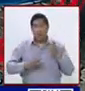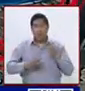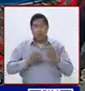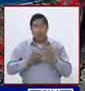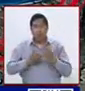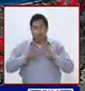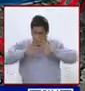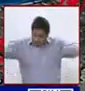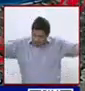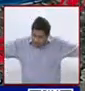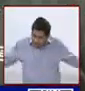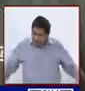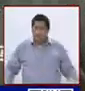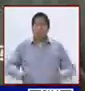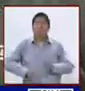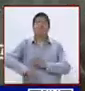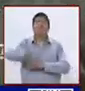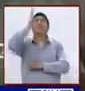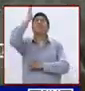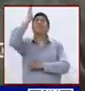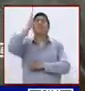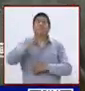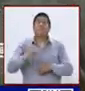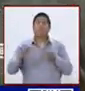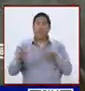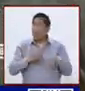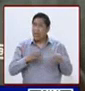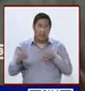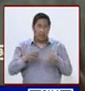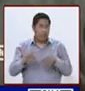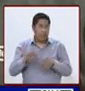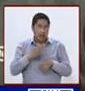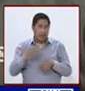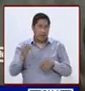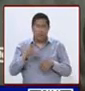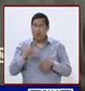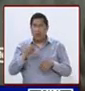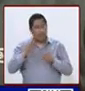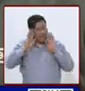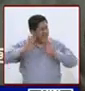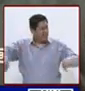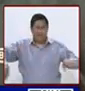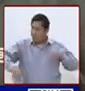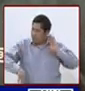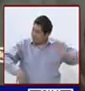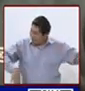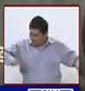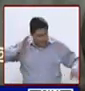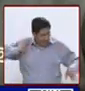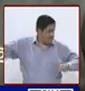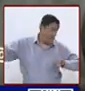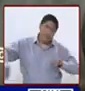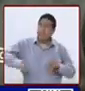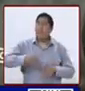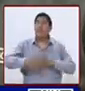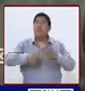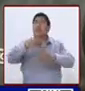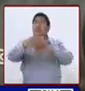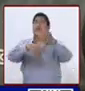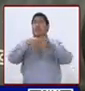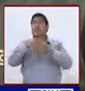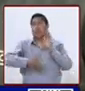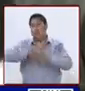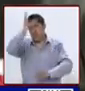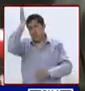no hagan caso a lo que es las personas que los ofrecen en los pies del Calvario, que no hagan caso, ¿no?, que se vayan de frente, que suban directamente al